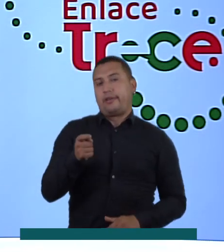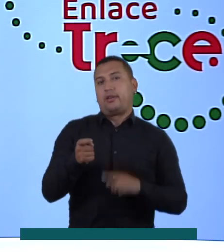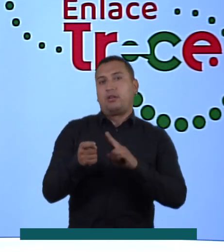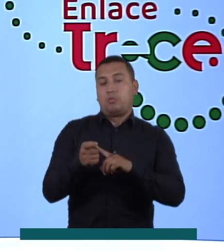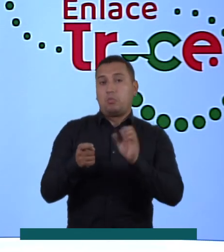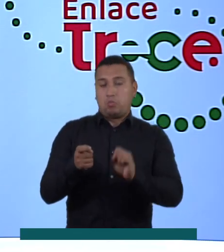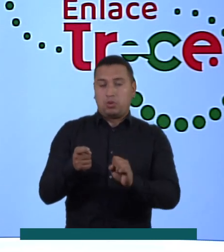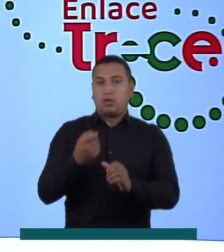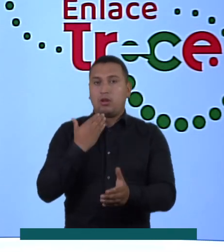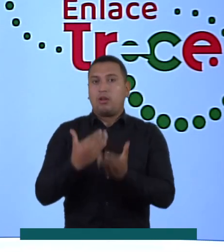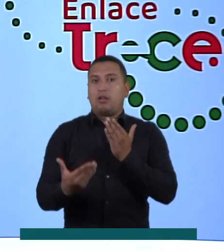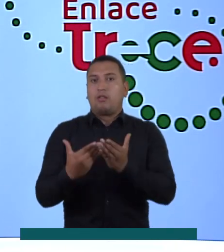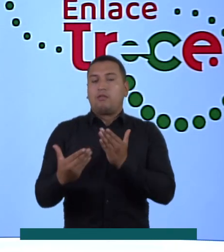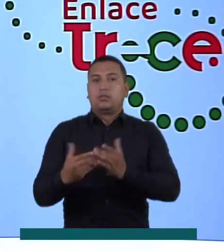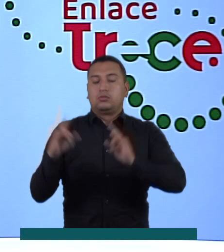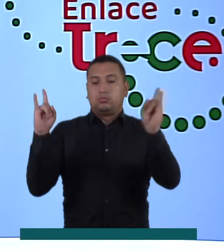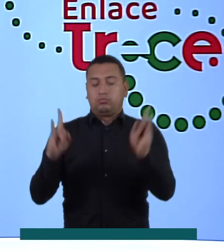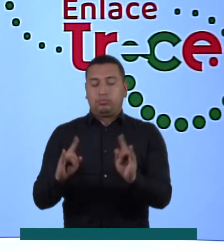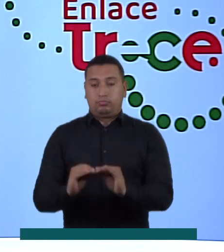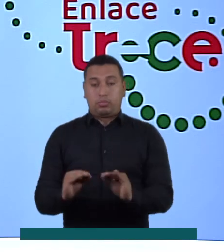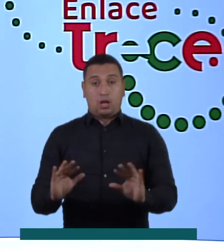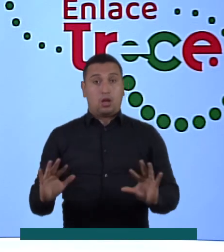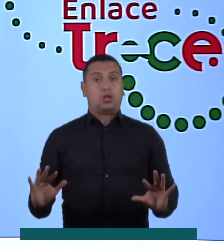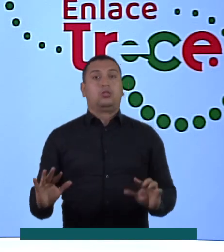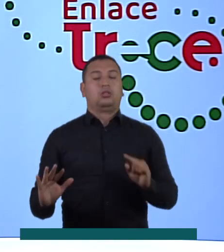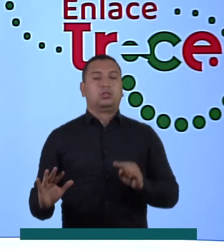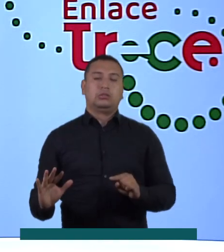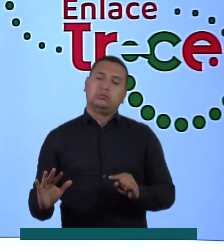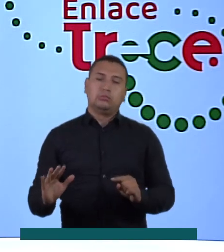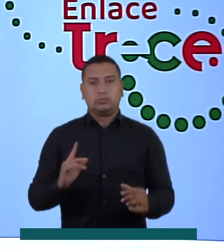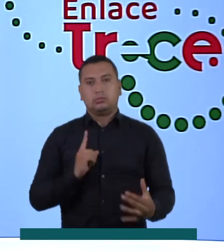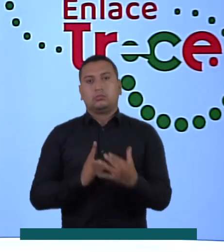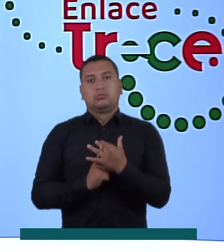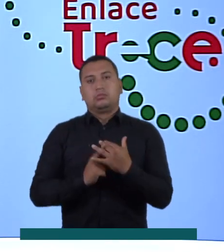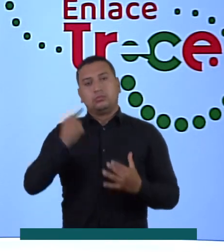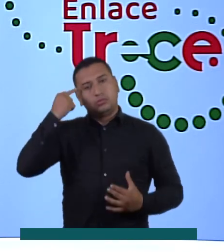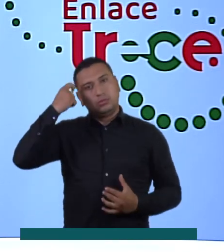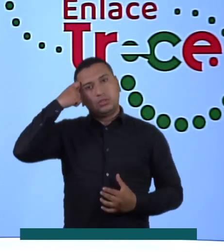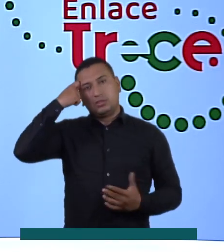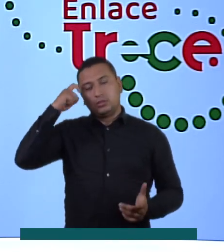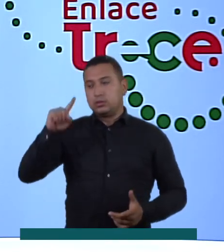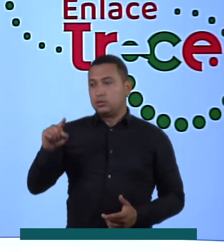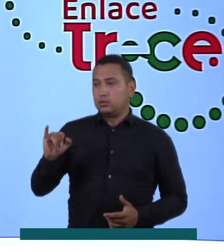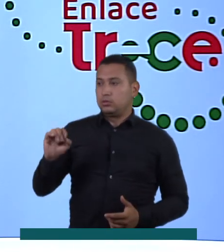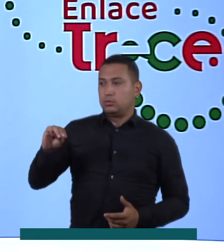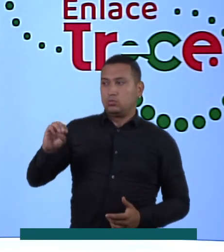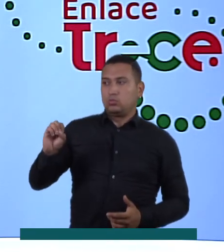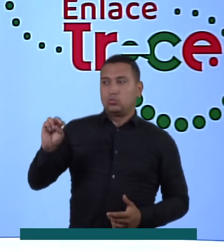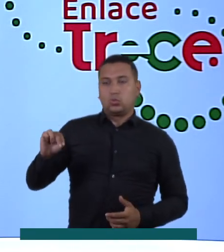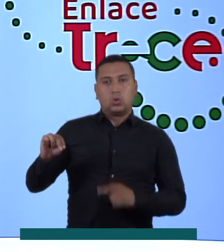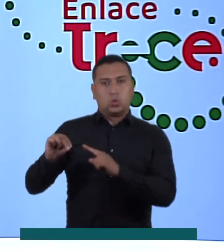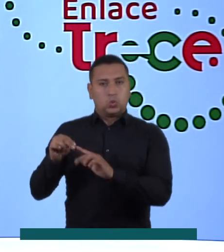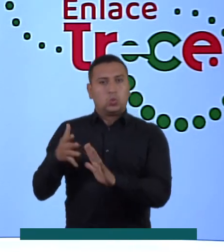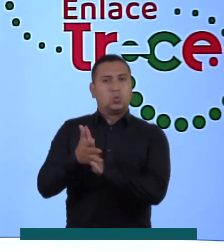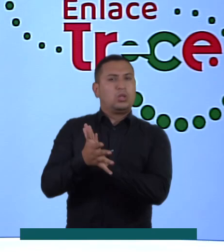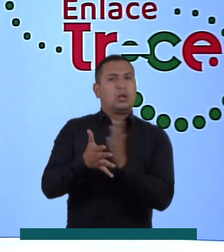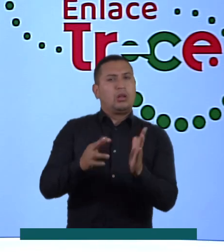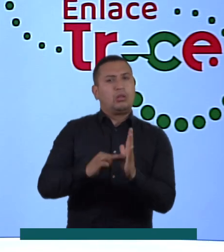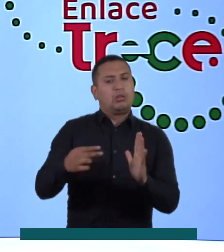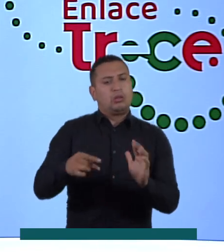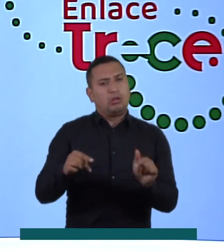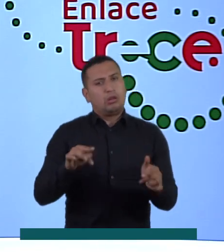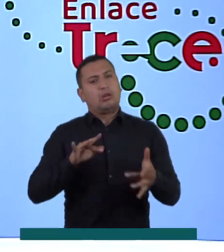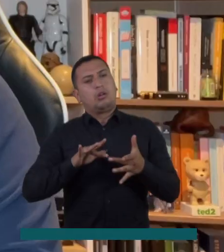conexión, pero también con riesgos como mayor adicción al mundo virtual. Simón Hernández nos cuenta en qué consiste la tecnología 5G.